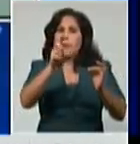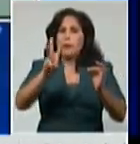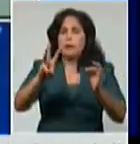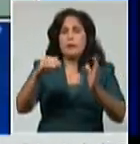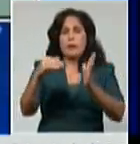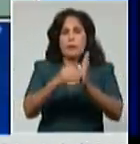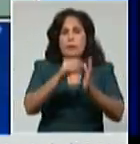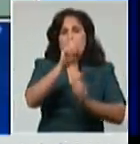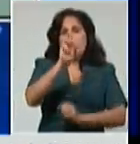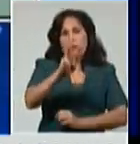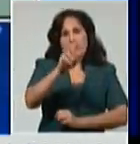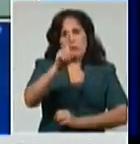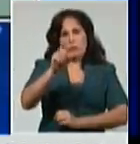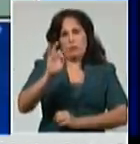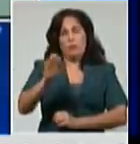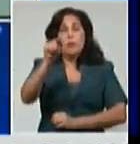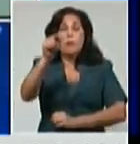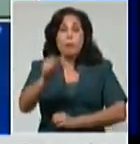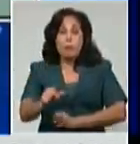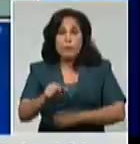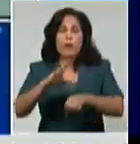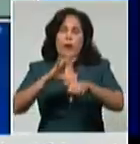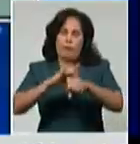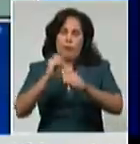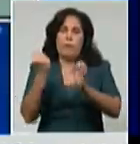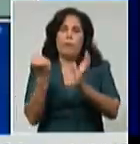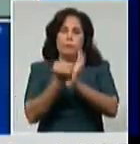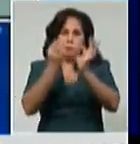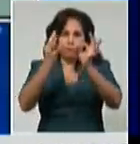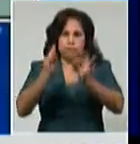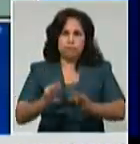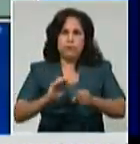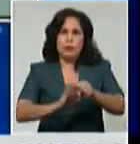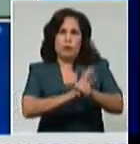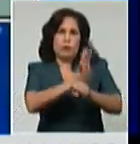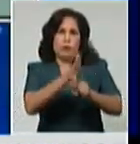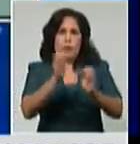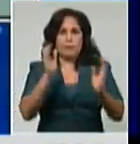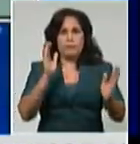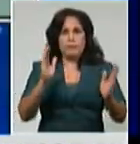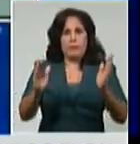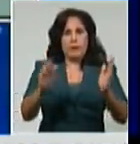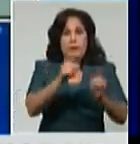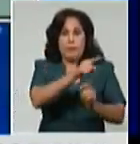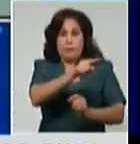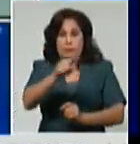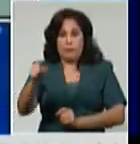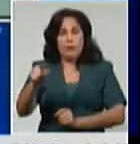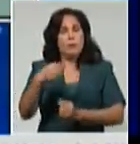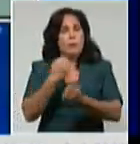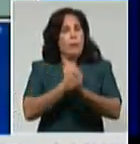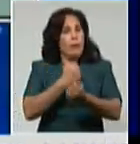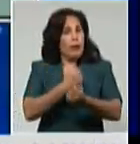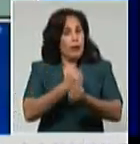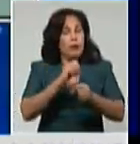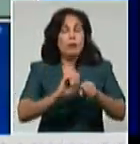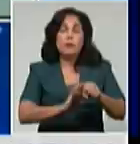13.318 casos confirmados en este periodo, lo cual hace muy riesgosa la